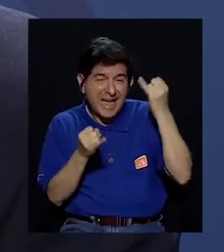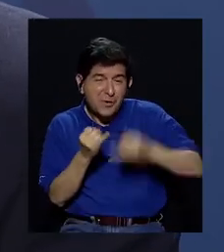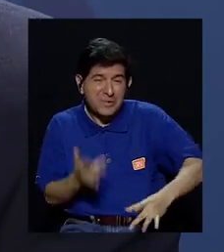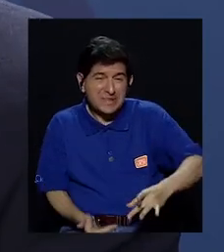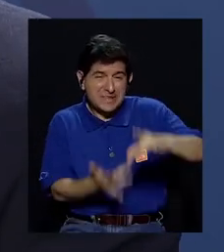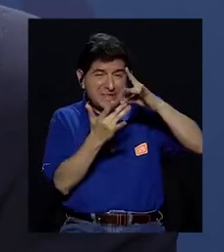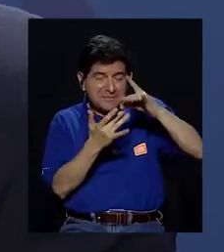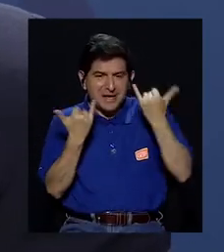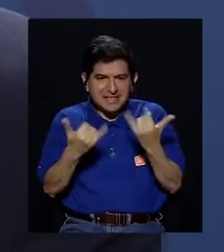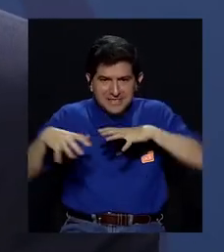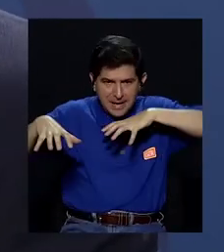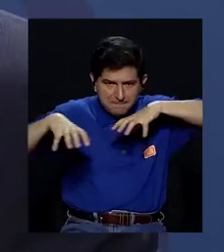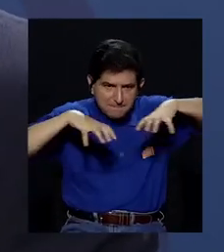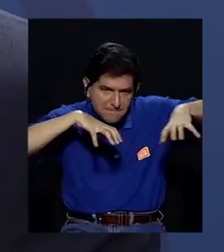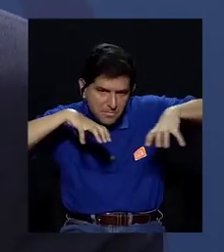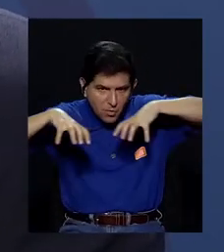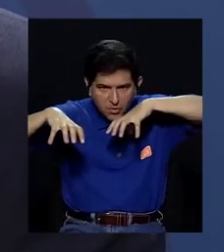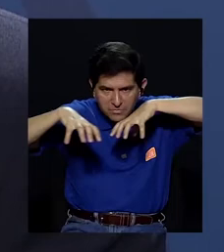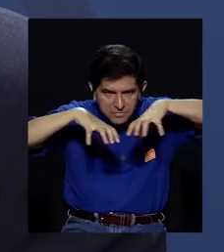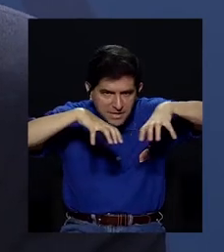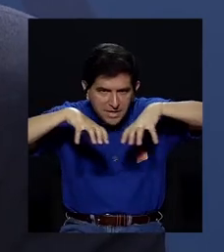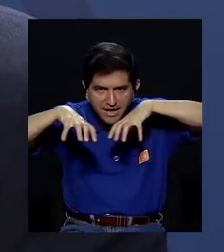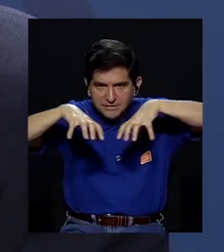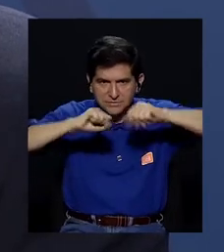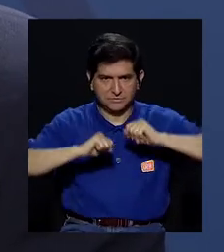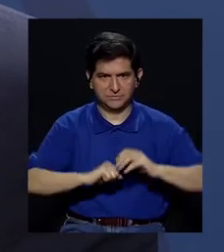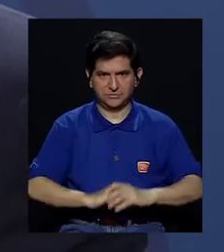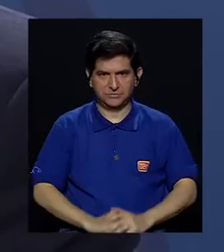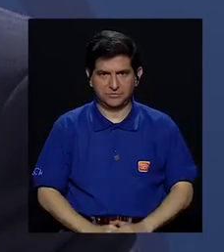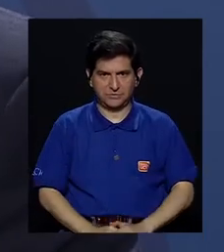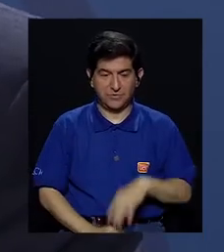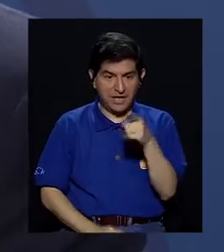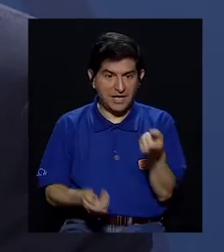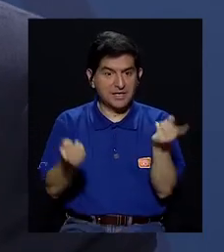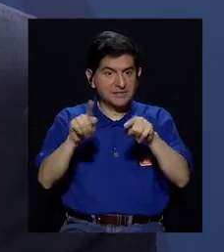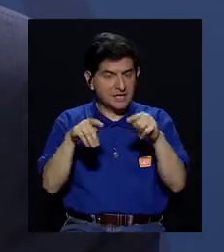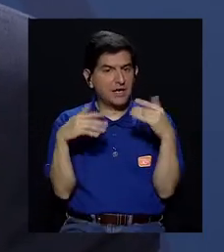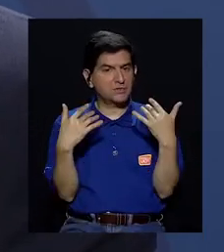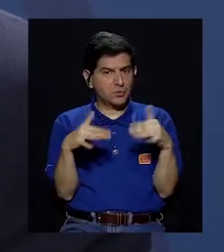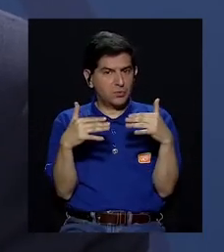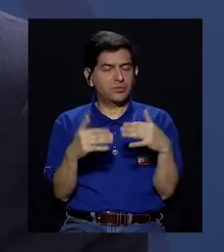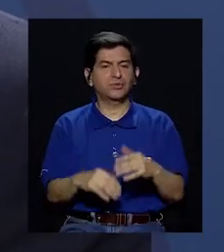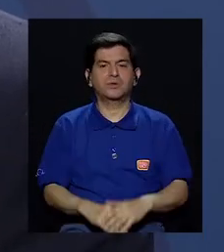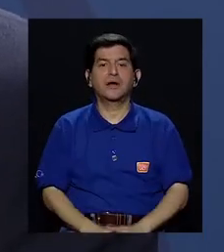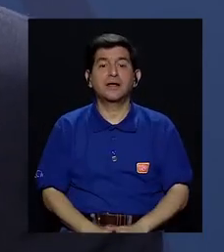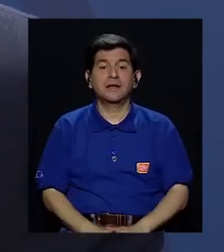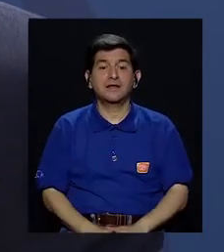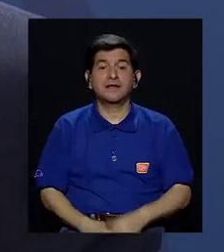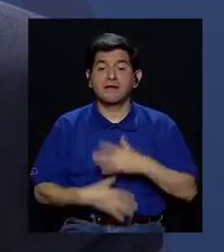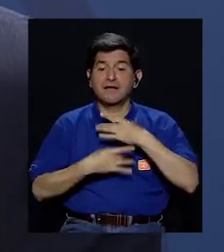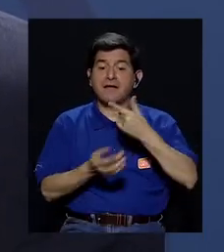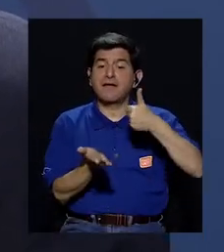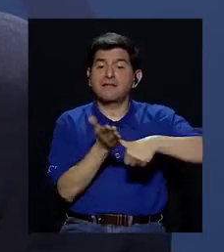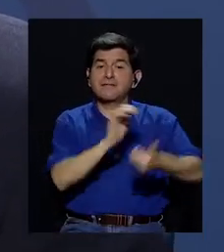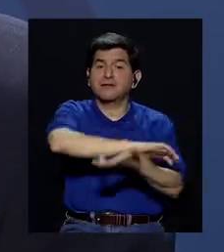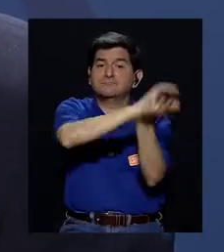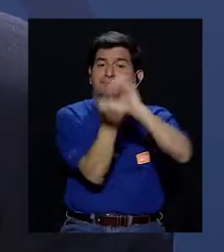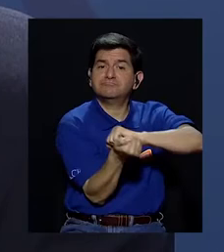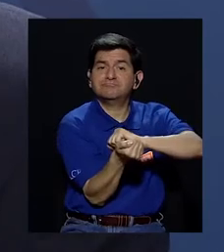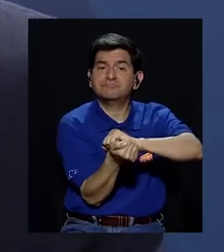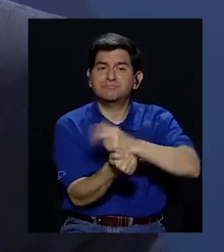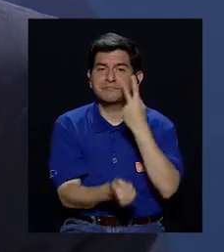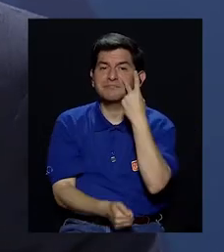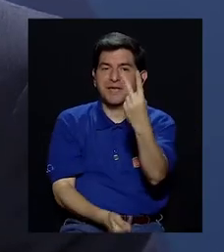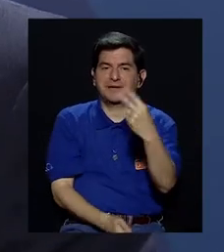semana cuando se empieza a mover un poco para bing se empieza a mover bastante más la elección pues la intención de voto puede